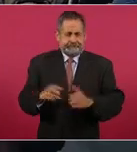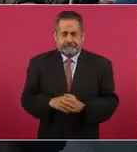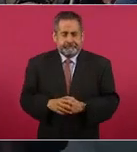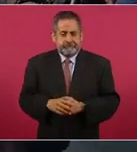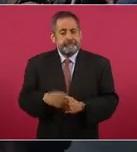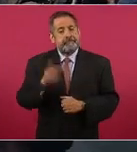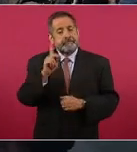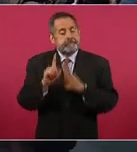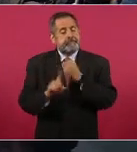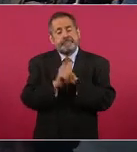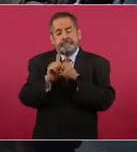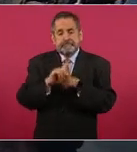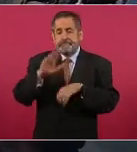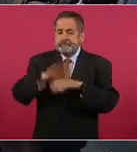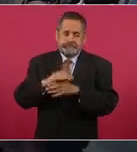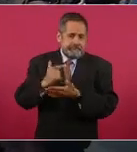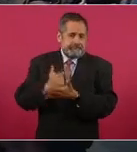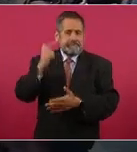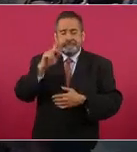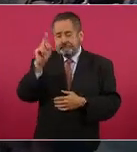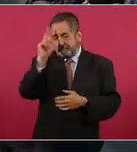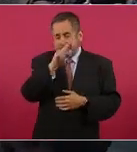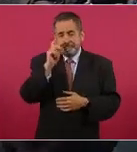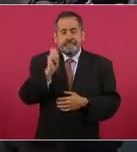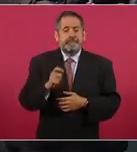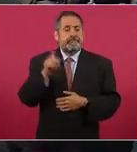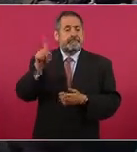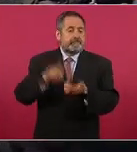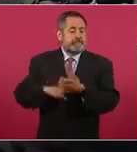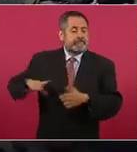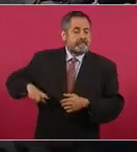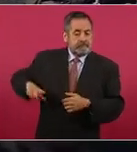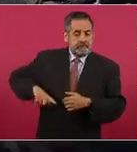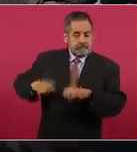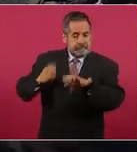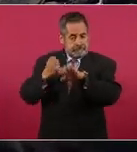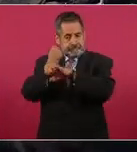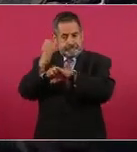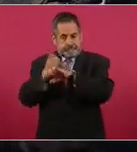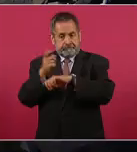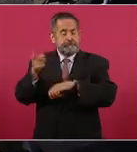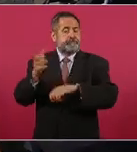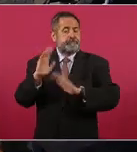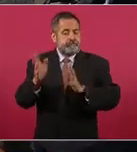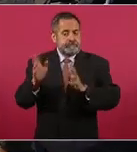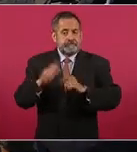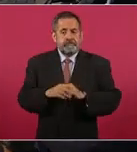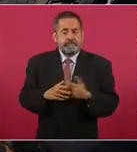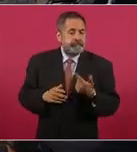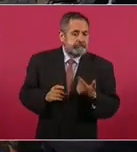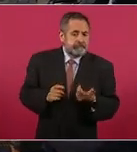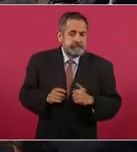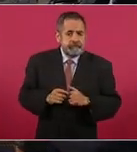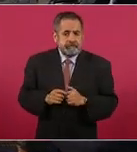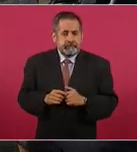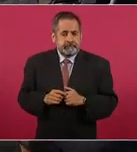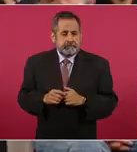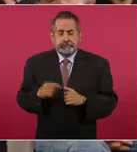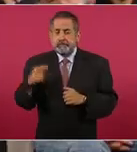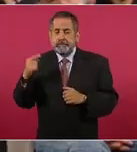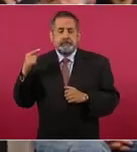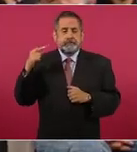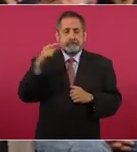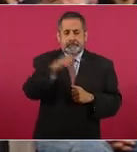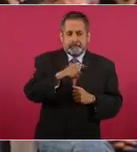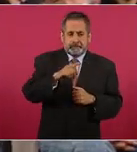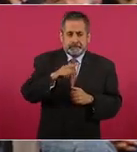hay un problema grave también. El gobierno del estado empezó a explotar los mantos acuíferos,